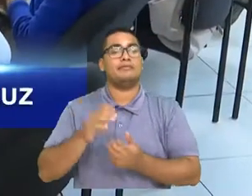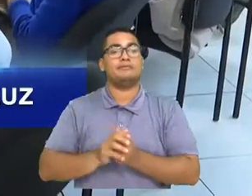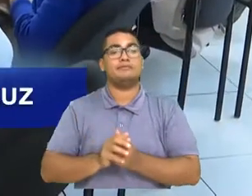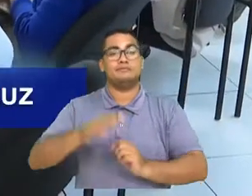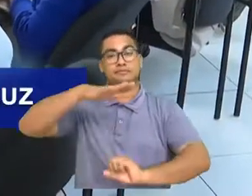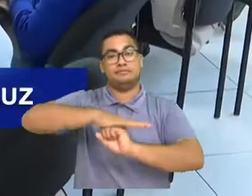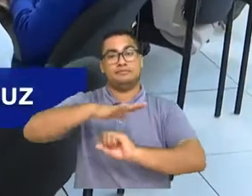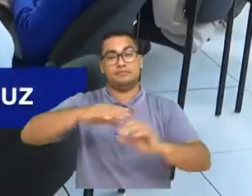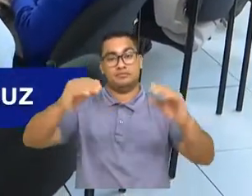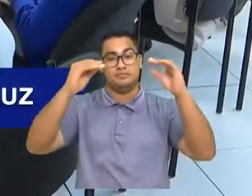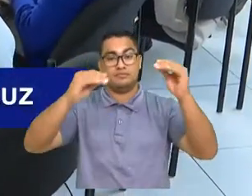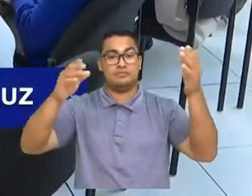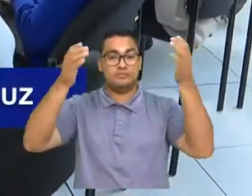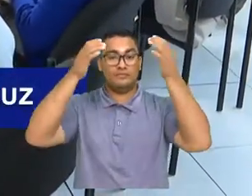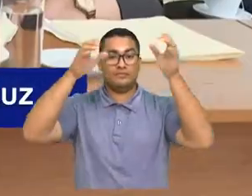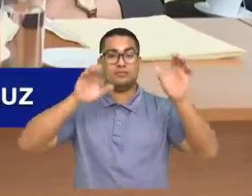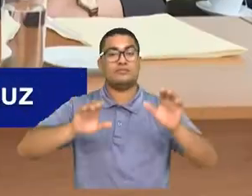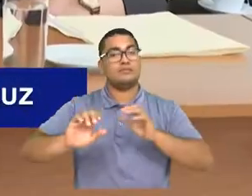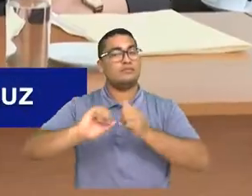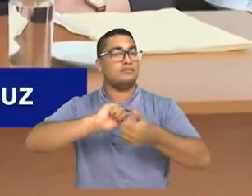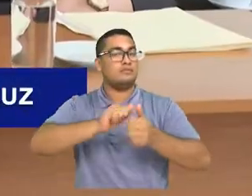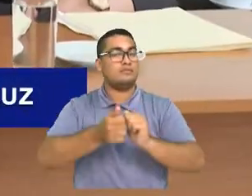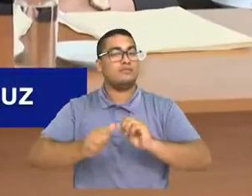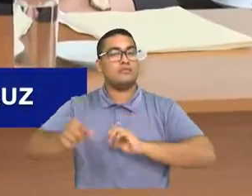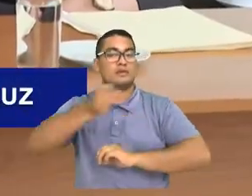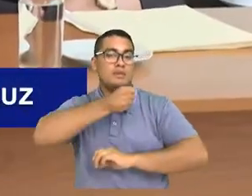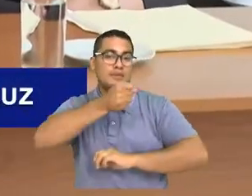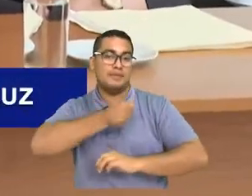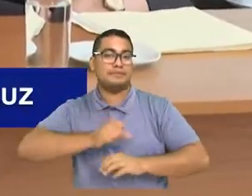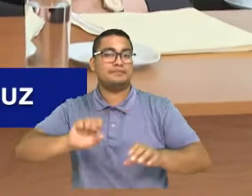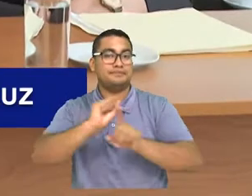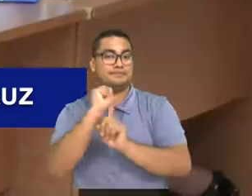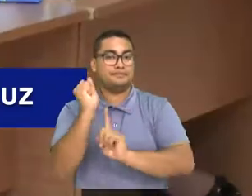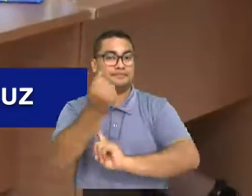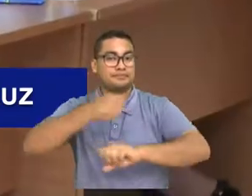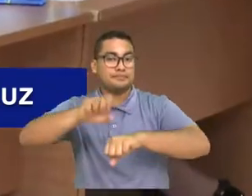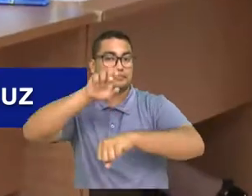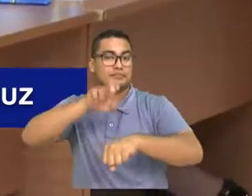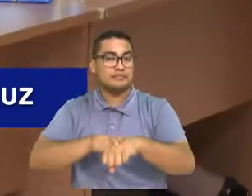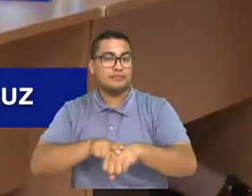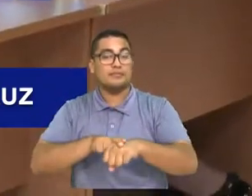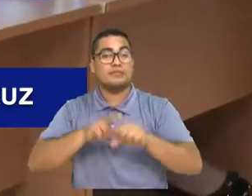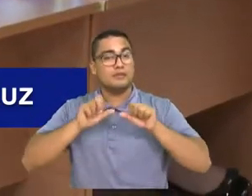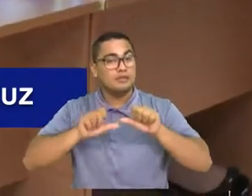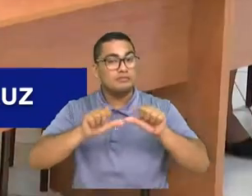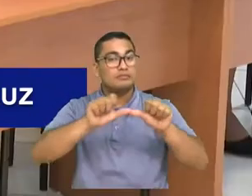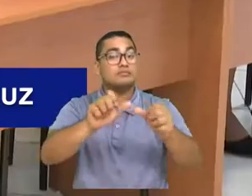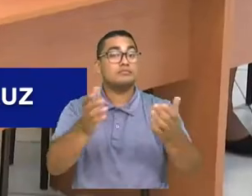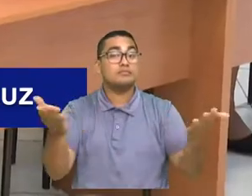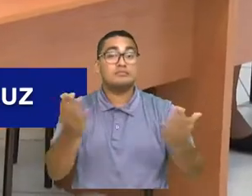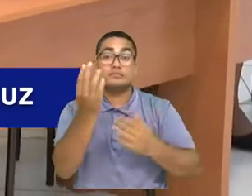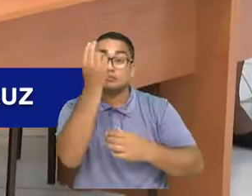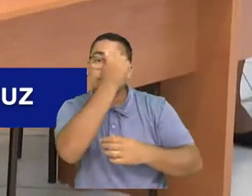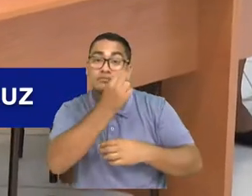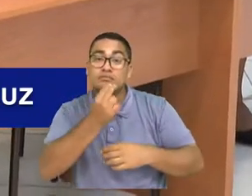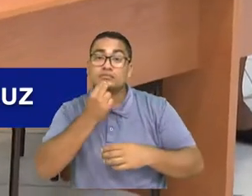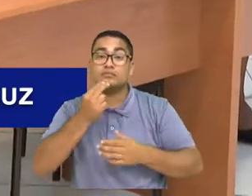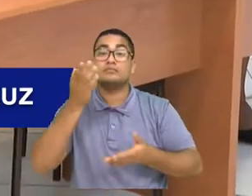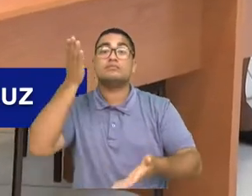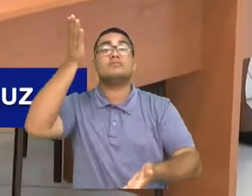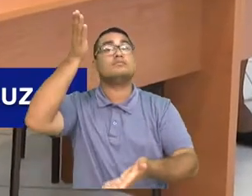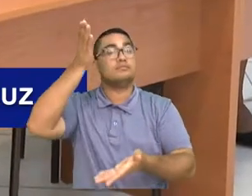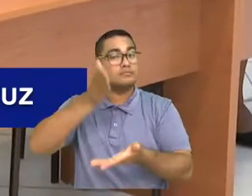de Educación, Cultura, Deportes y Medio de Comunicación de la Asamblea Nacional continúa con la consulta de cara al dictamen